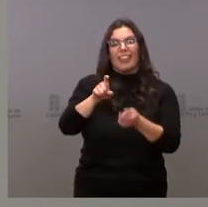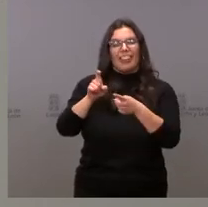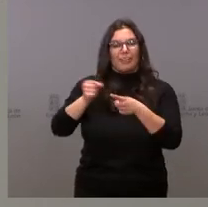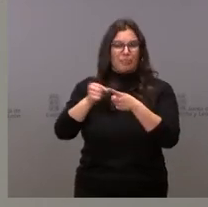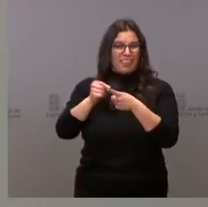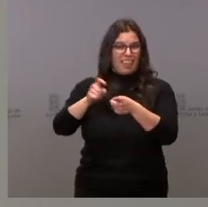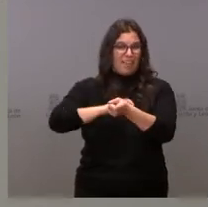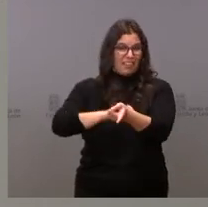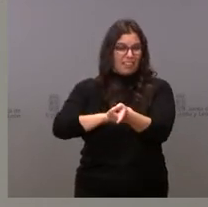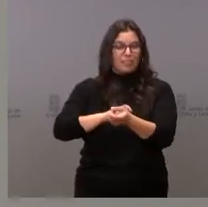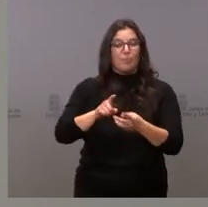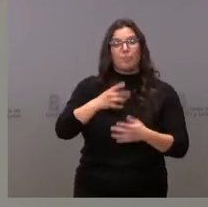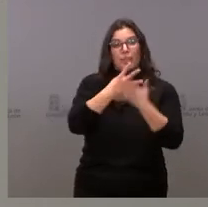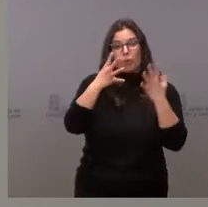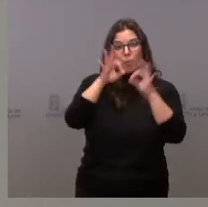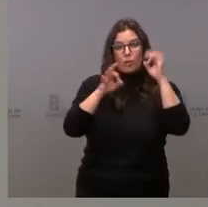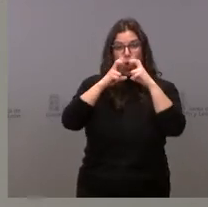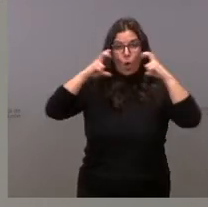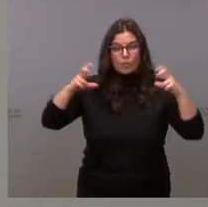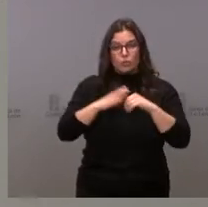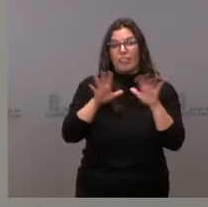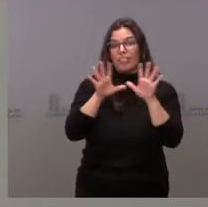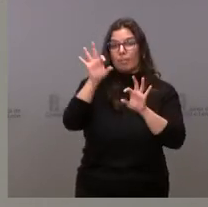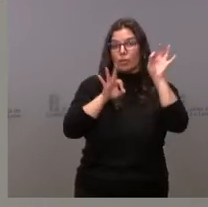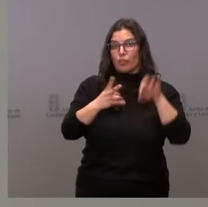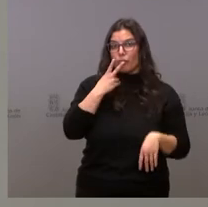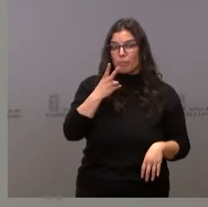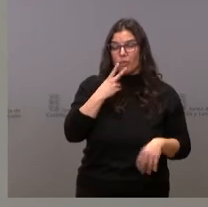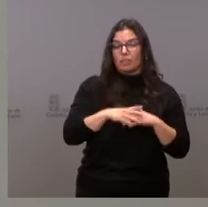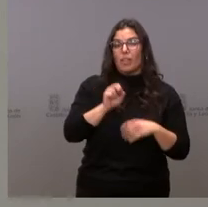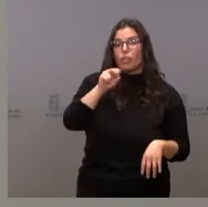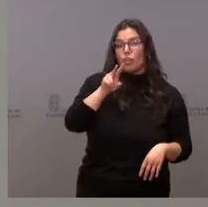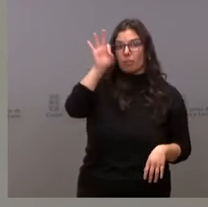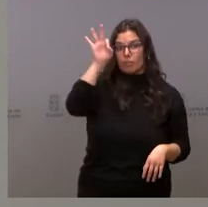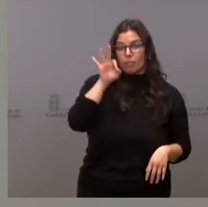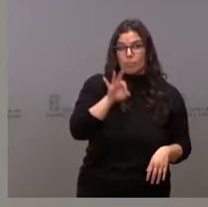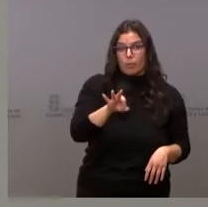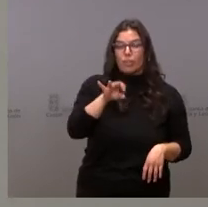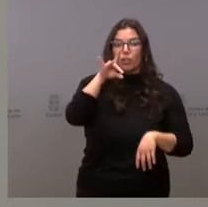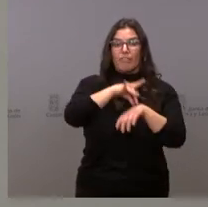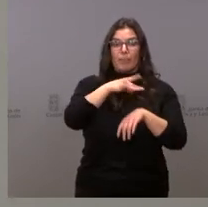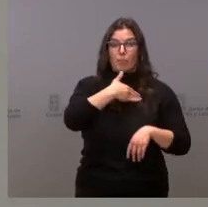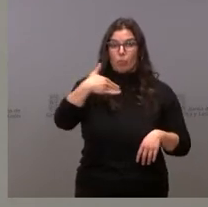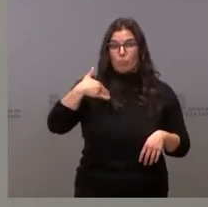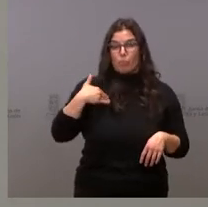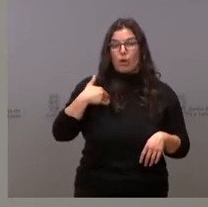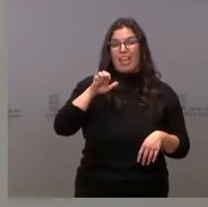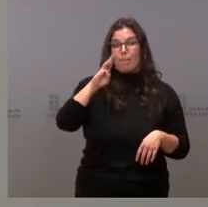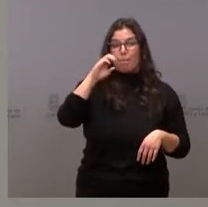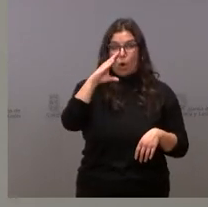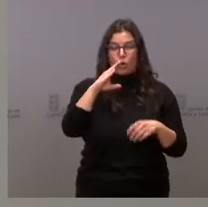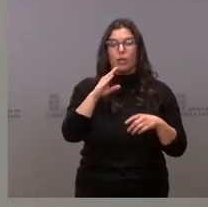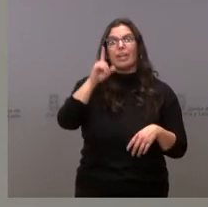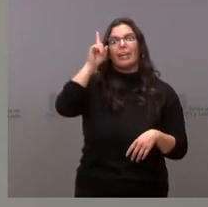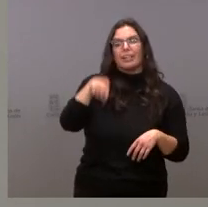el 19% obesos el 10% fumadores el 12% presentan enfermedad pulmonar obstructiva crónica y hay